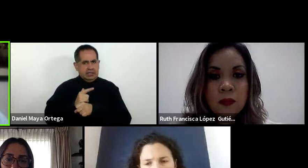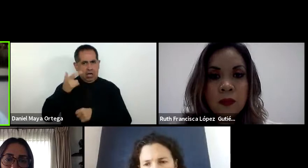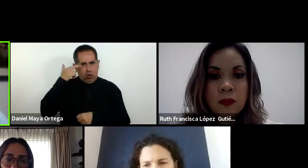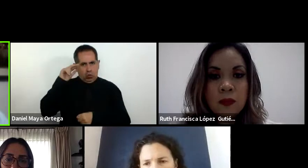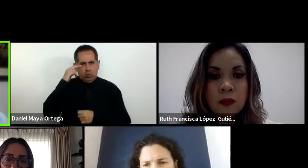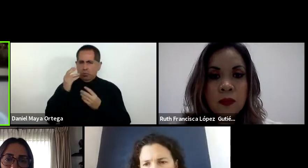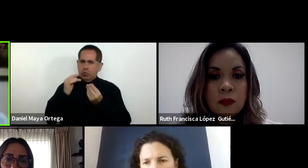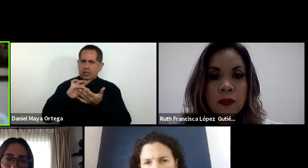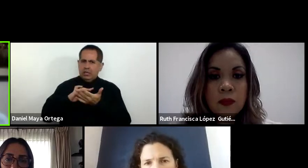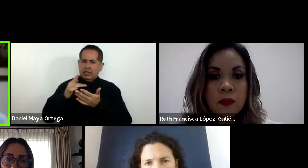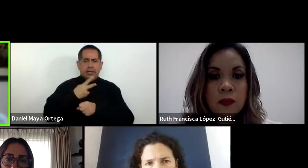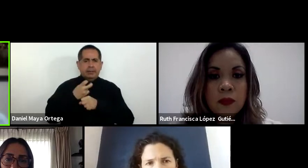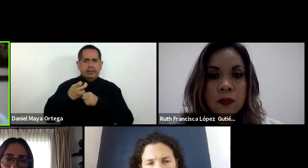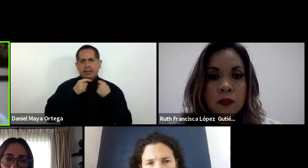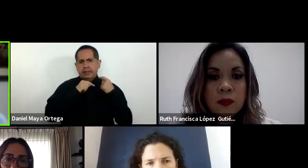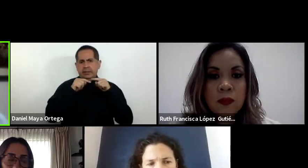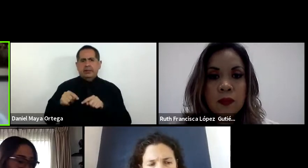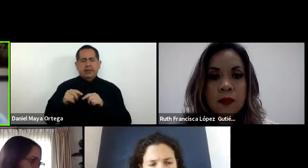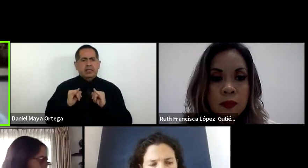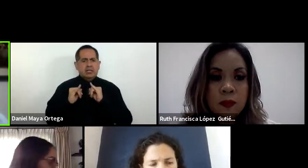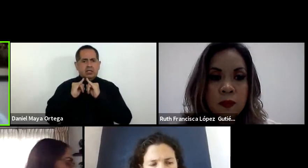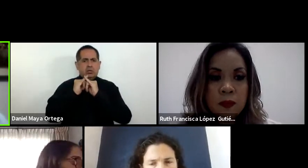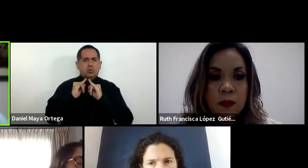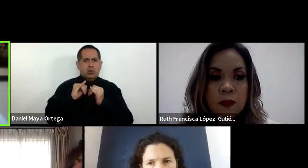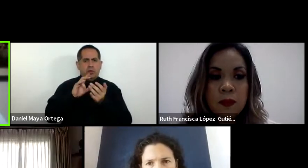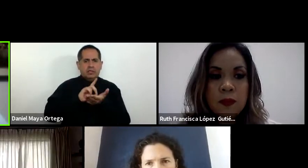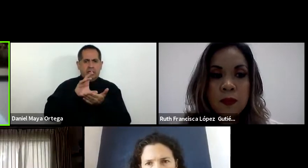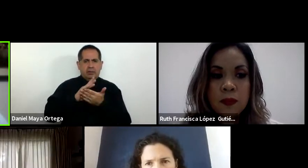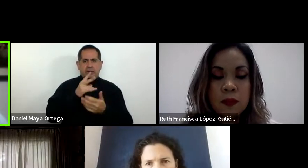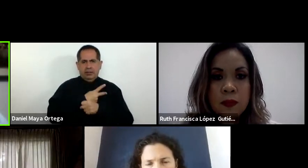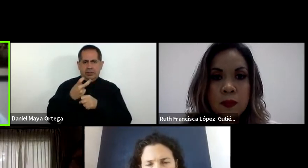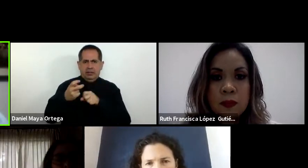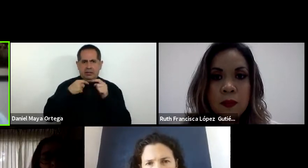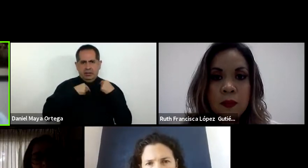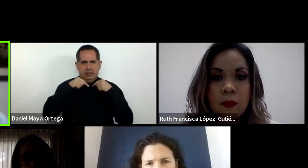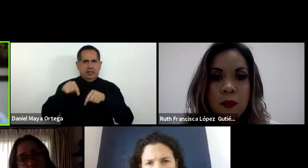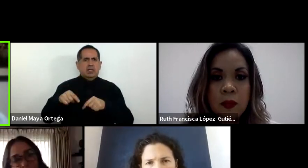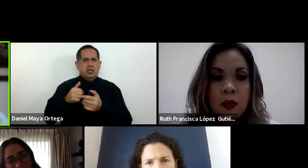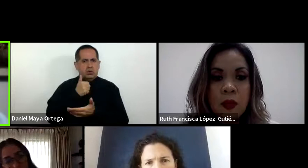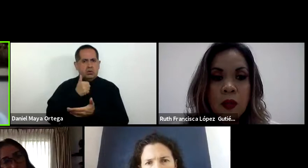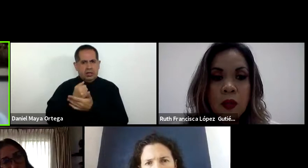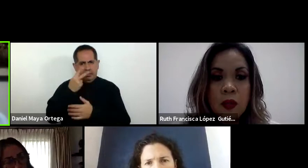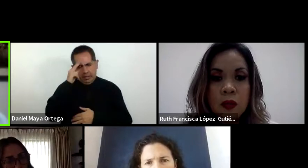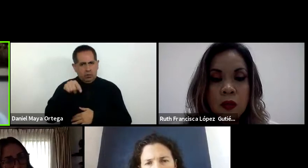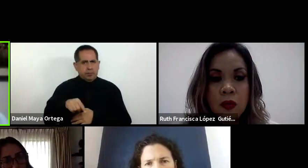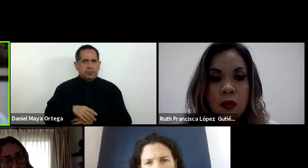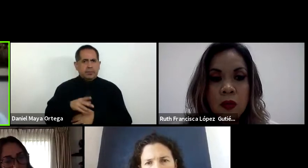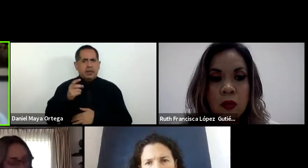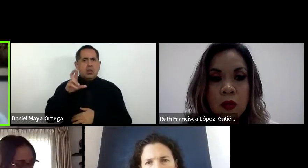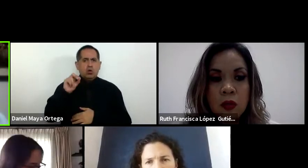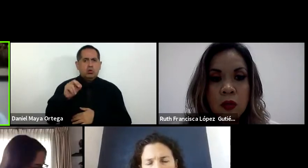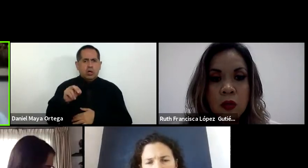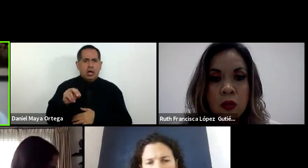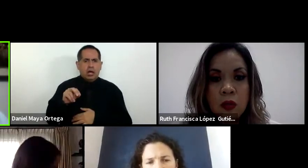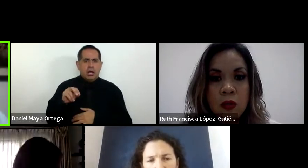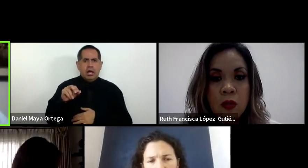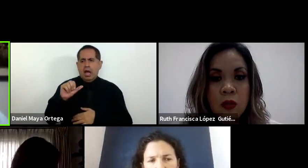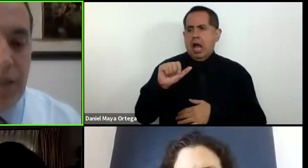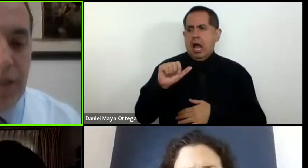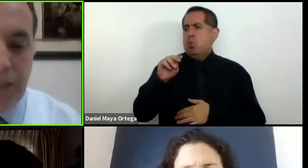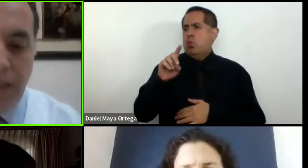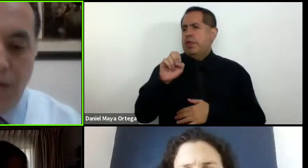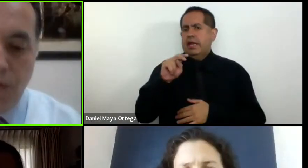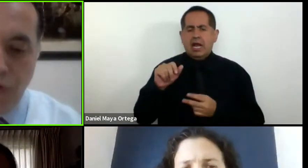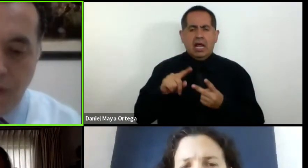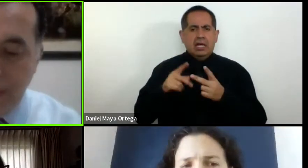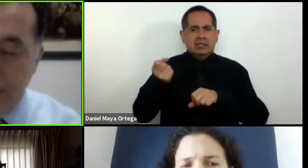la invitación precisamente al Instituto de Personas con Discapacidad de la Ciudad de México, a la doctora Rojo Almudena, de